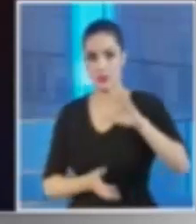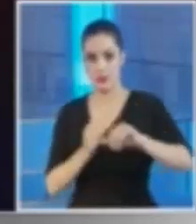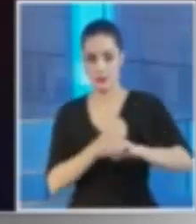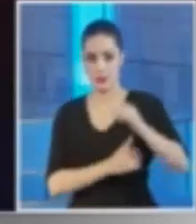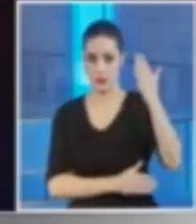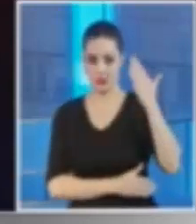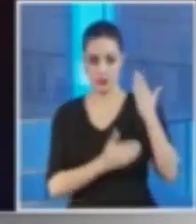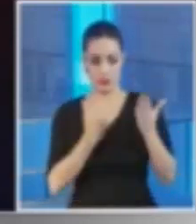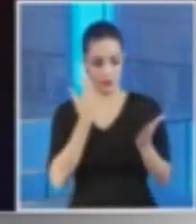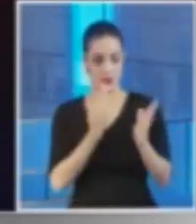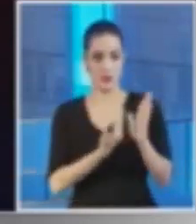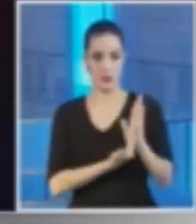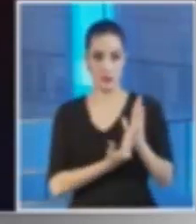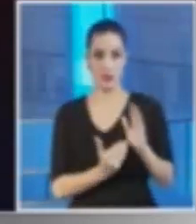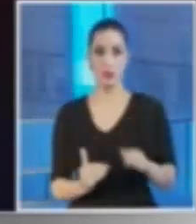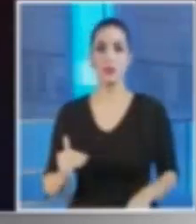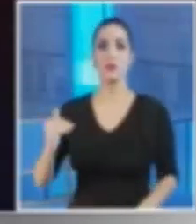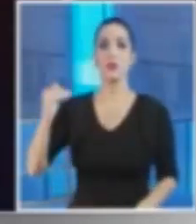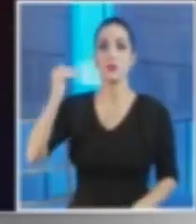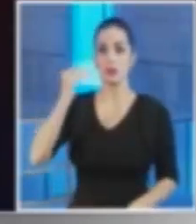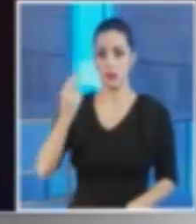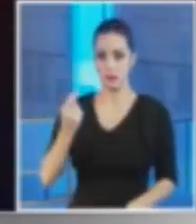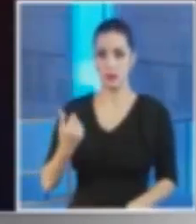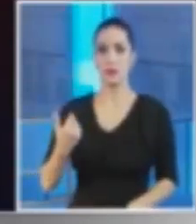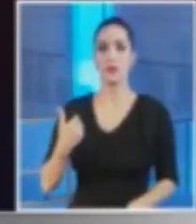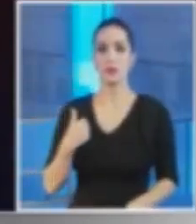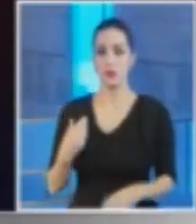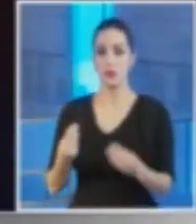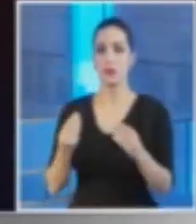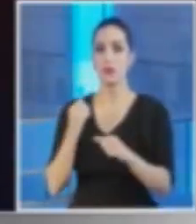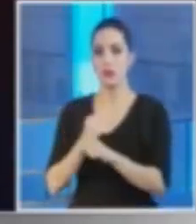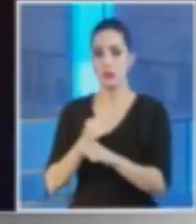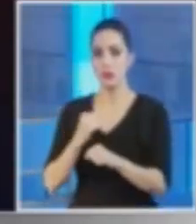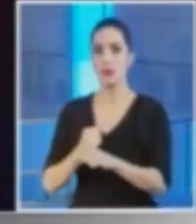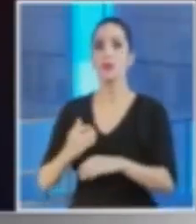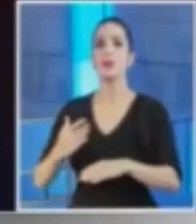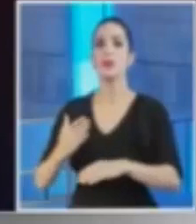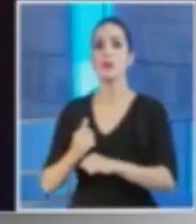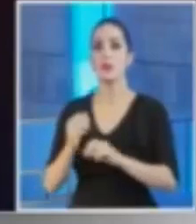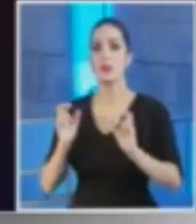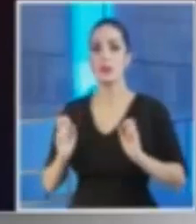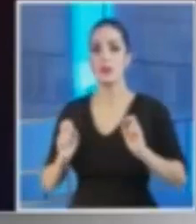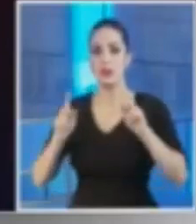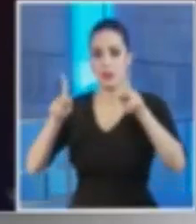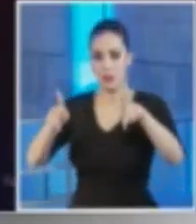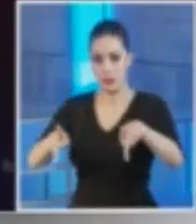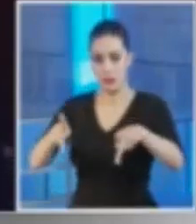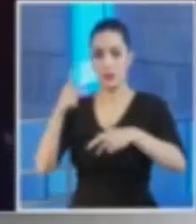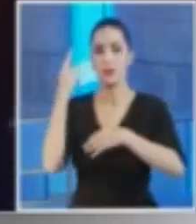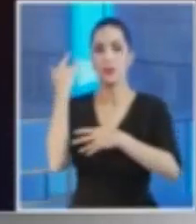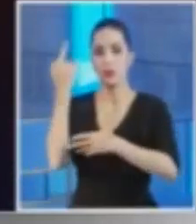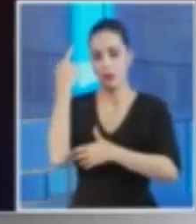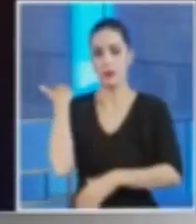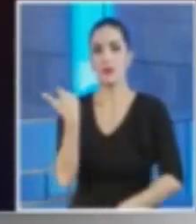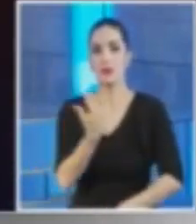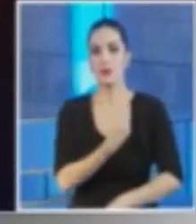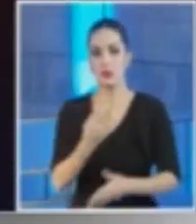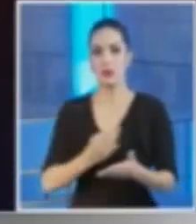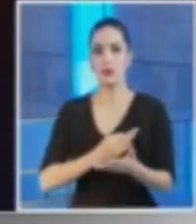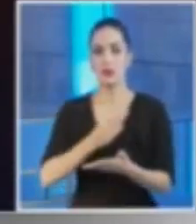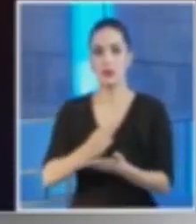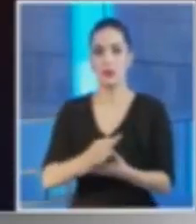demostramos que crecimos la economía, tuvimos pleno empleo, generamos oportunidades y esperanza para nuestro